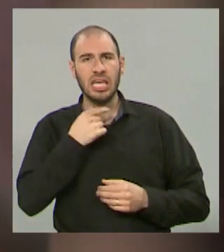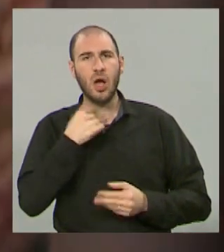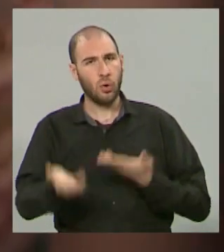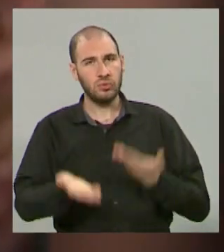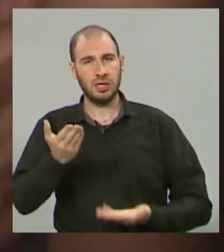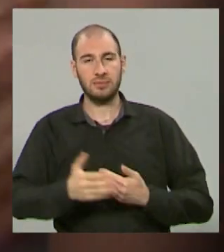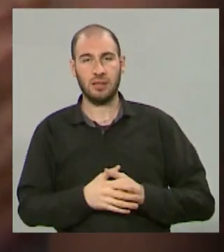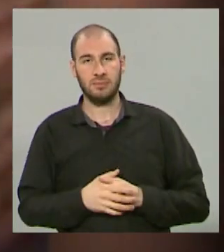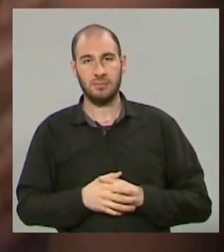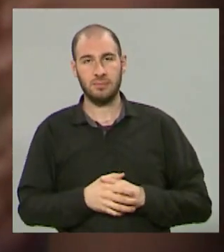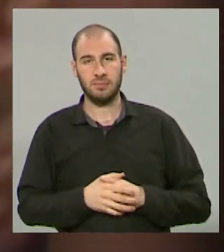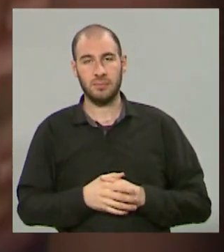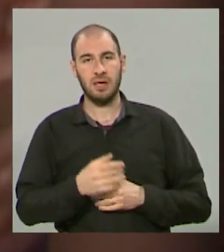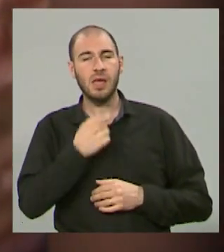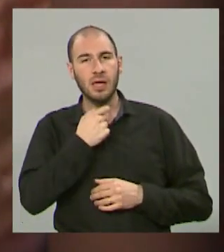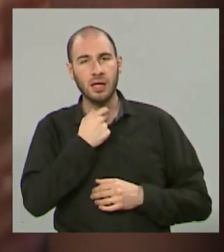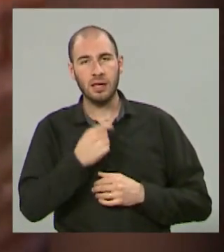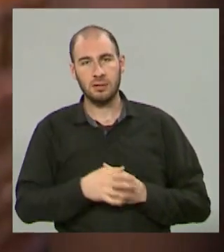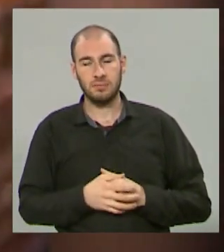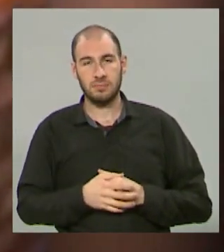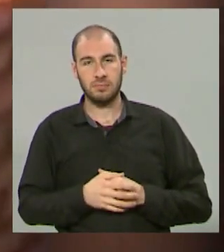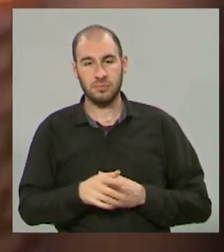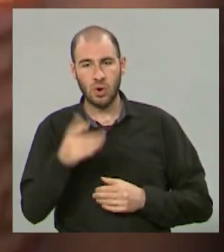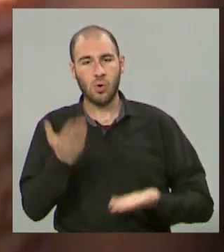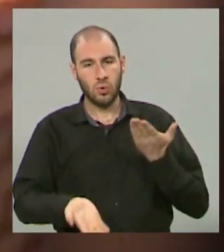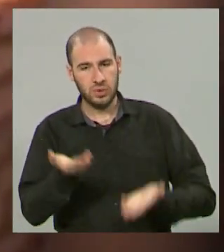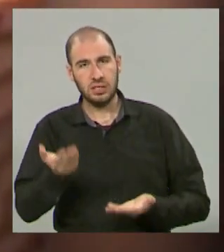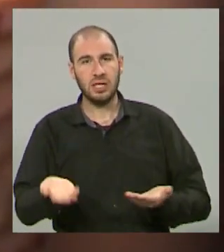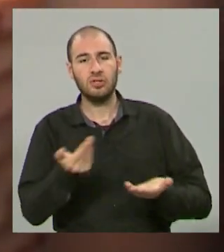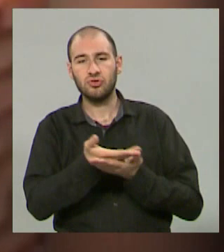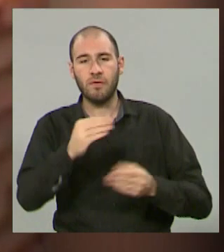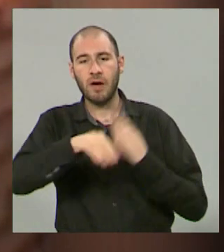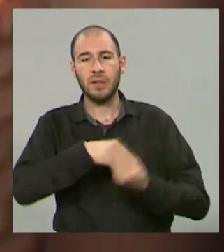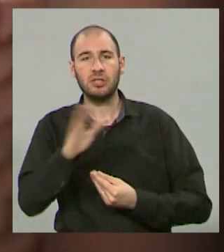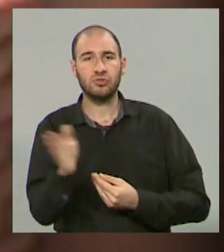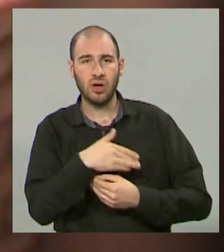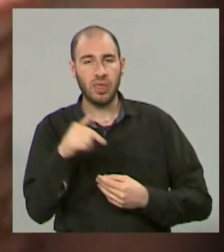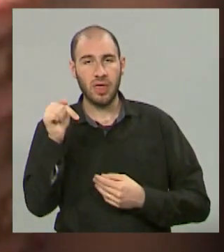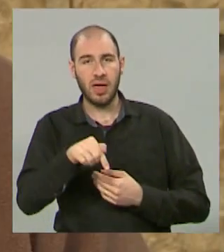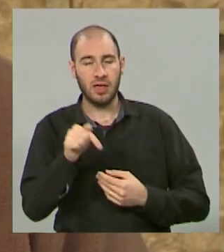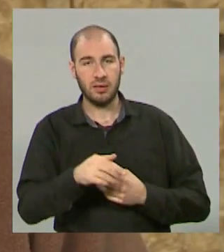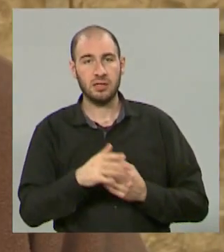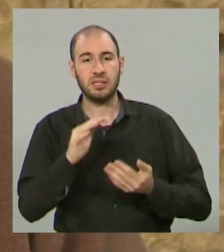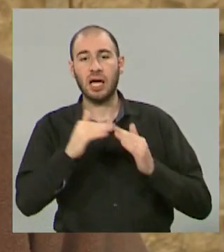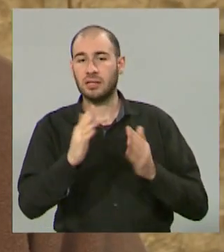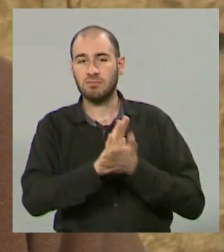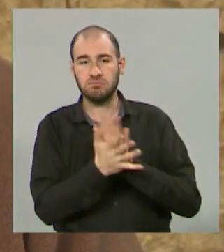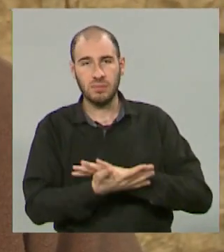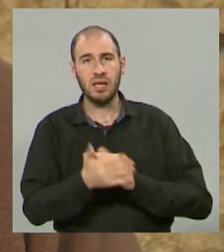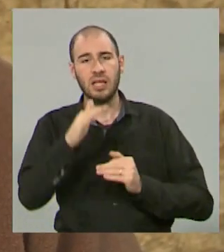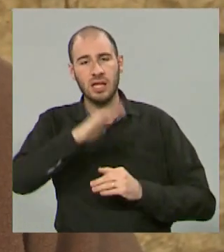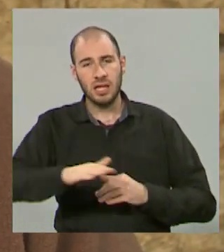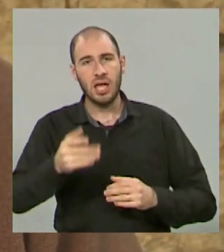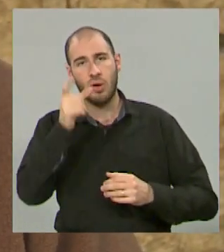justicia. Queremos que haya justicia para toda esa familia que se quedaron sin su hogar,